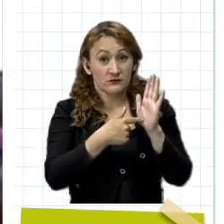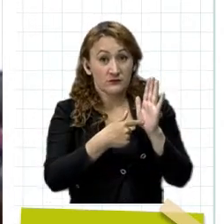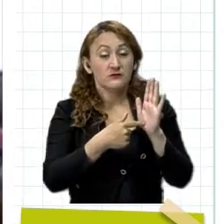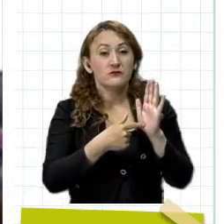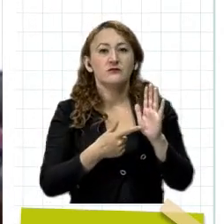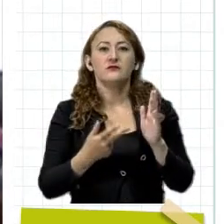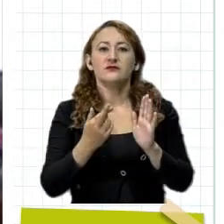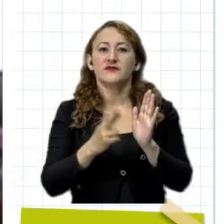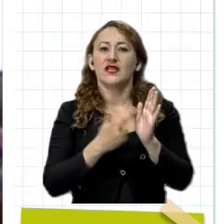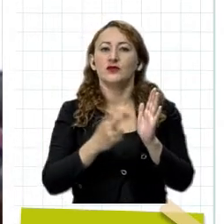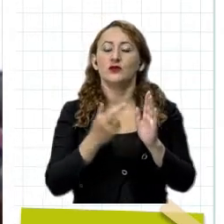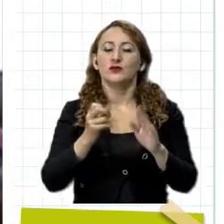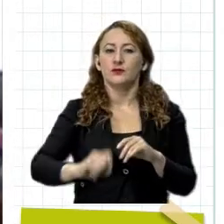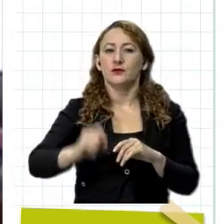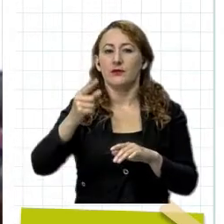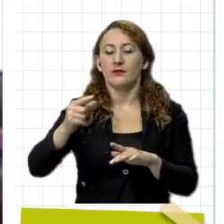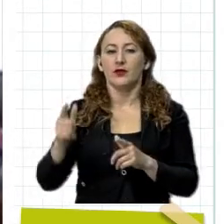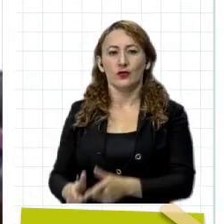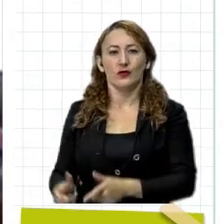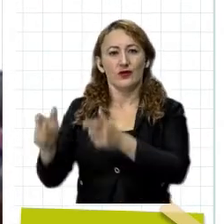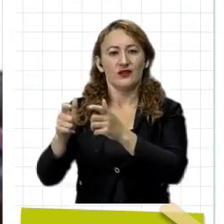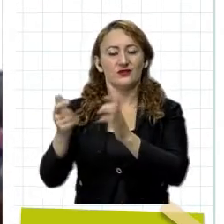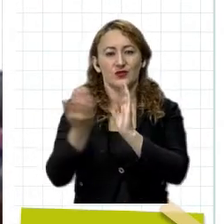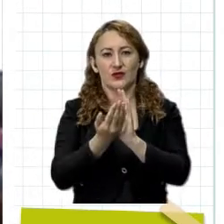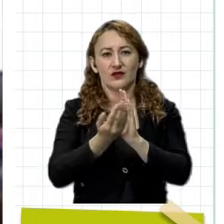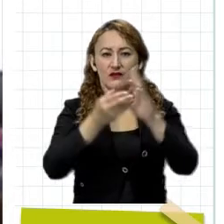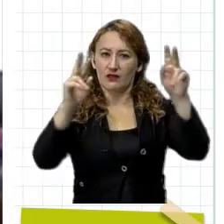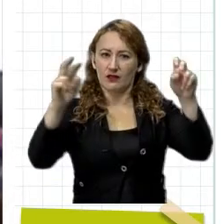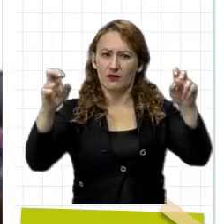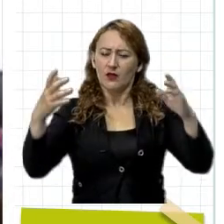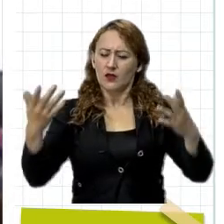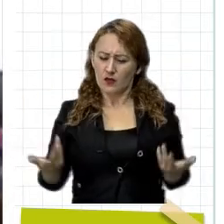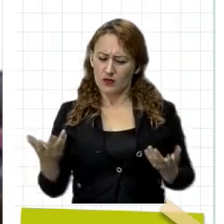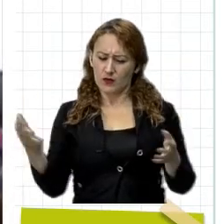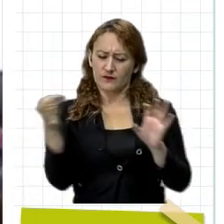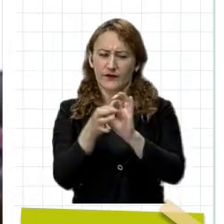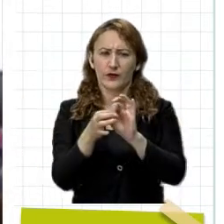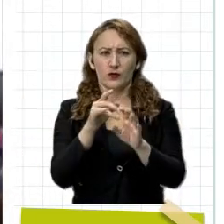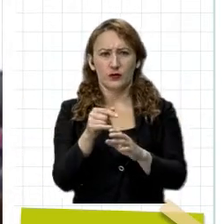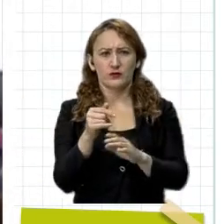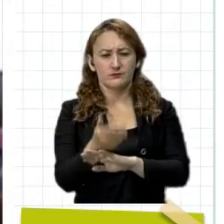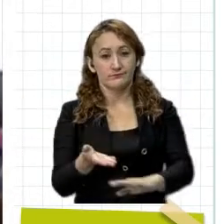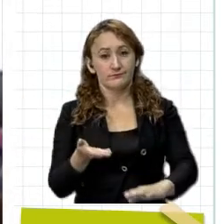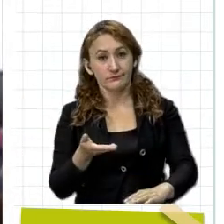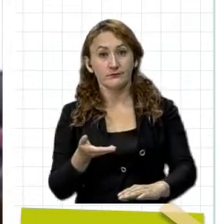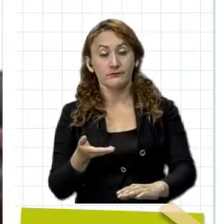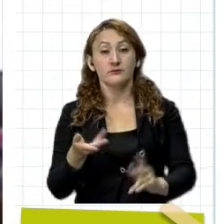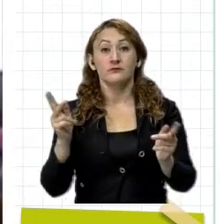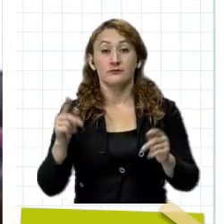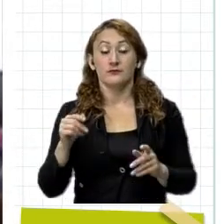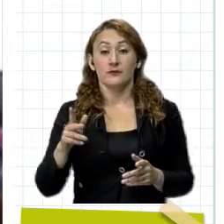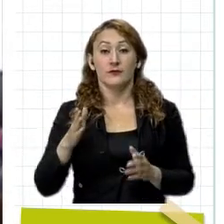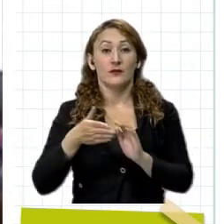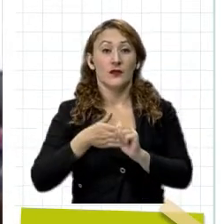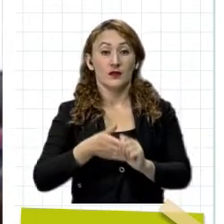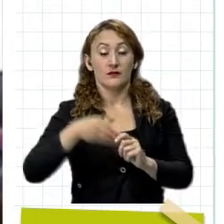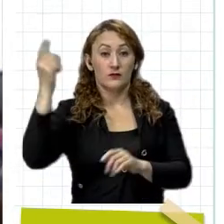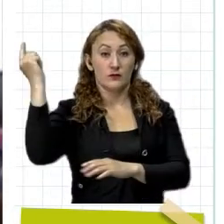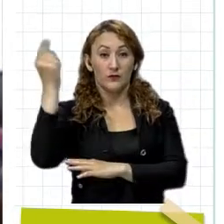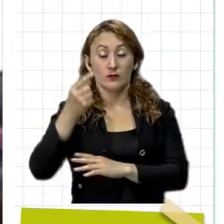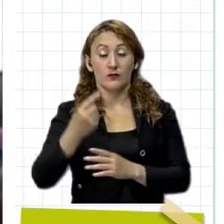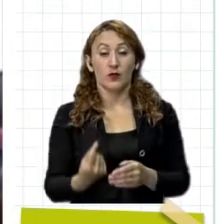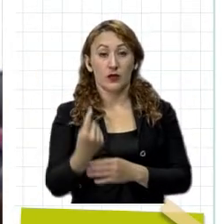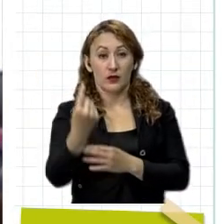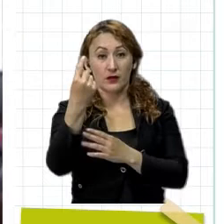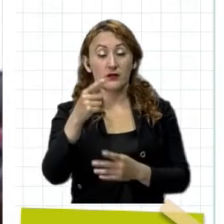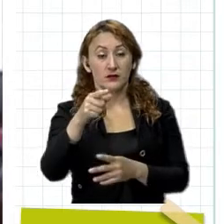primer Congreso en materia educativa, expresando el vínculo entre estas demandas y las directrices políticas contra el racismo